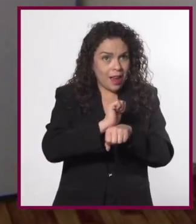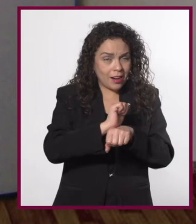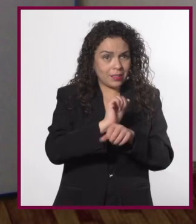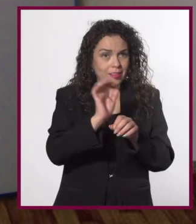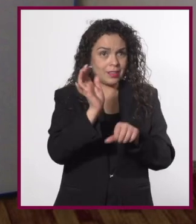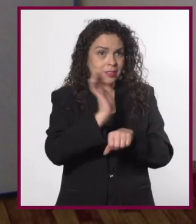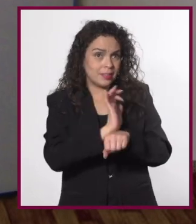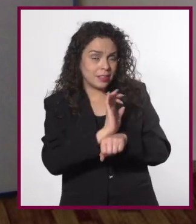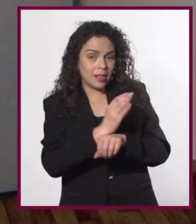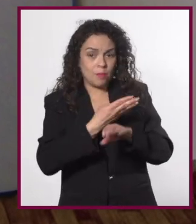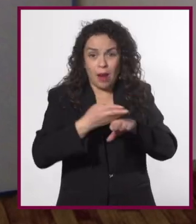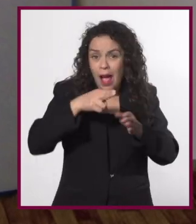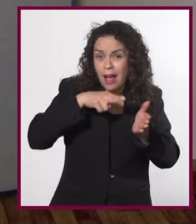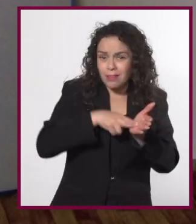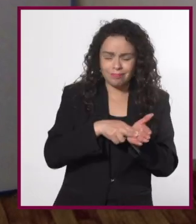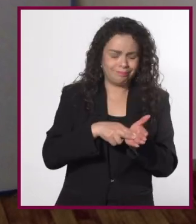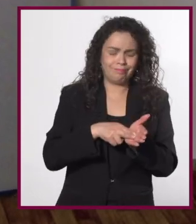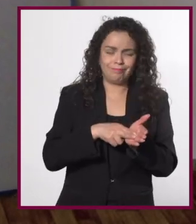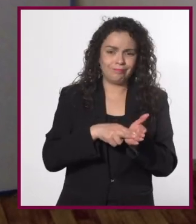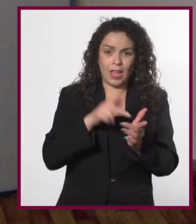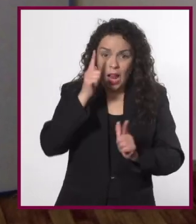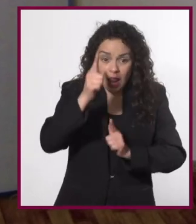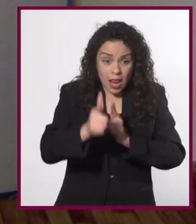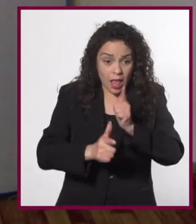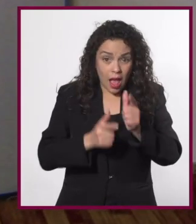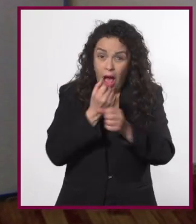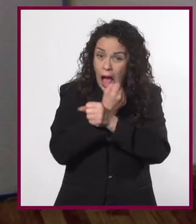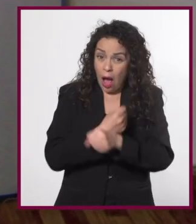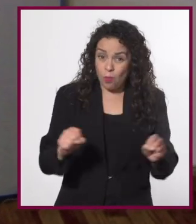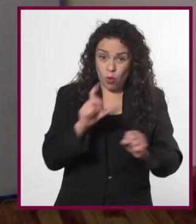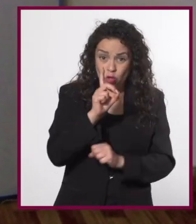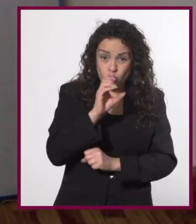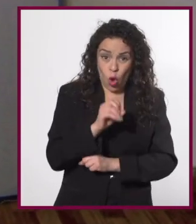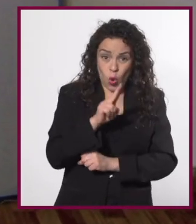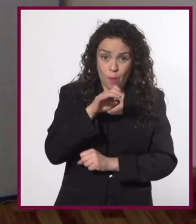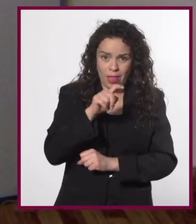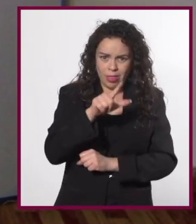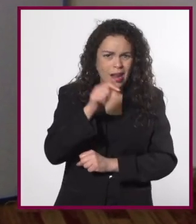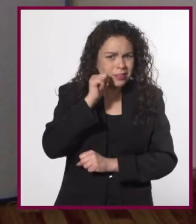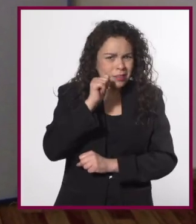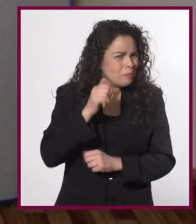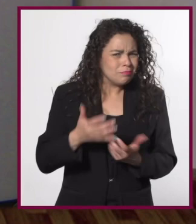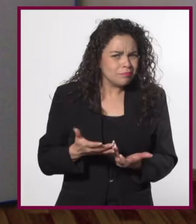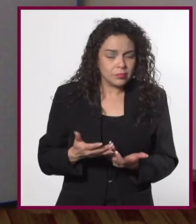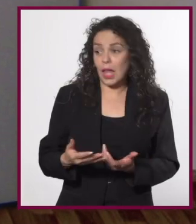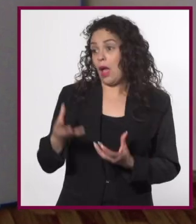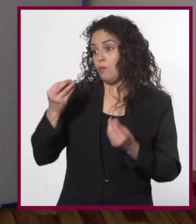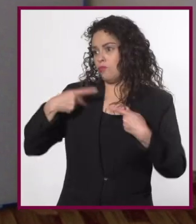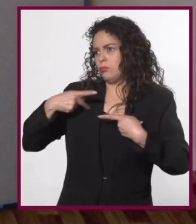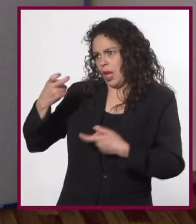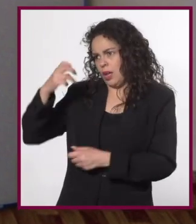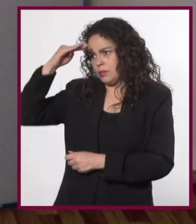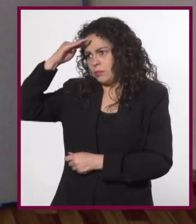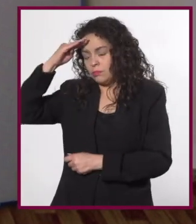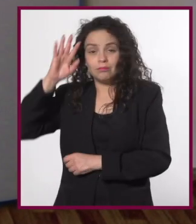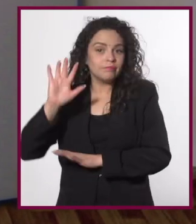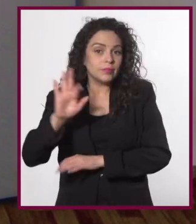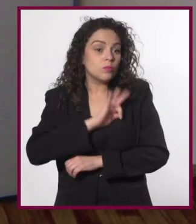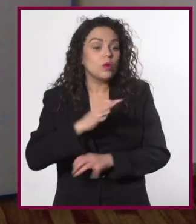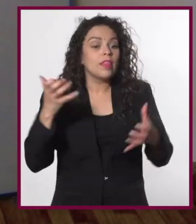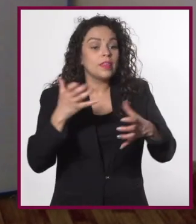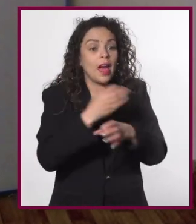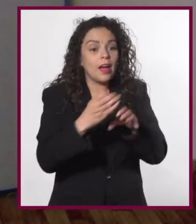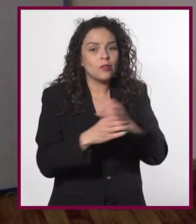blanco y negro. Y no todos los documentales son lentos y aburridos. Bueno, es lo que mucha gente piensa. Pero se pueden hacer